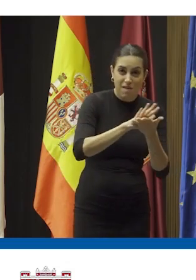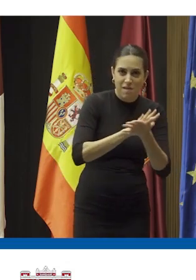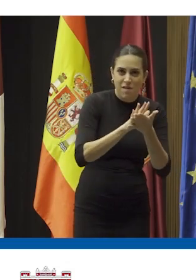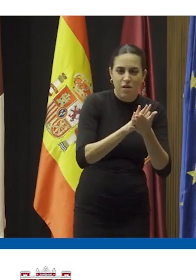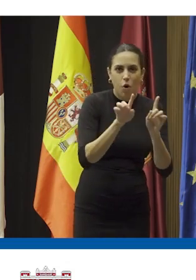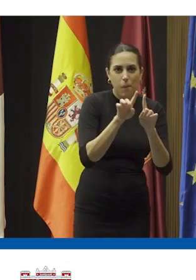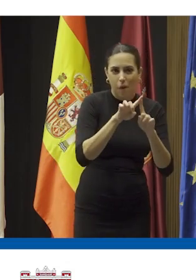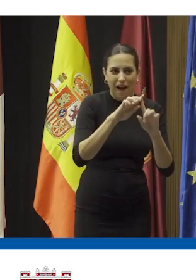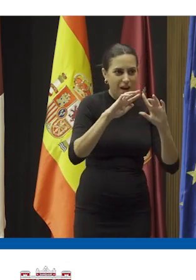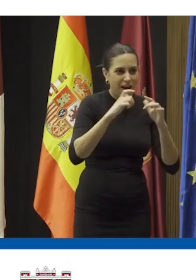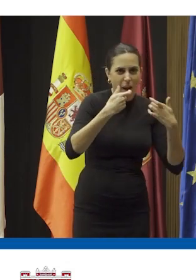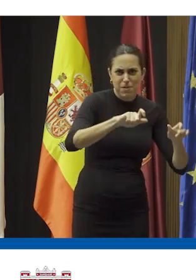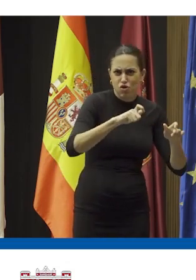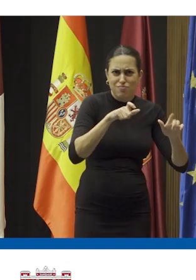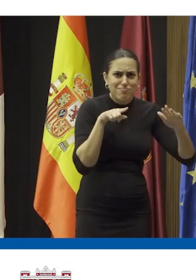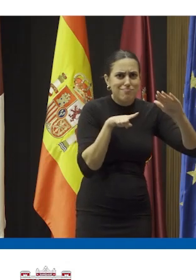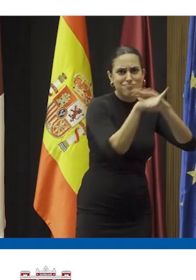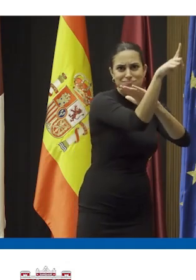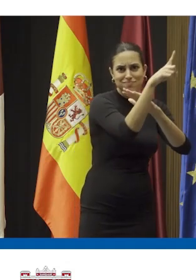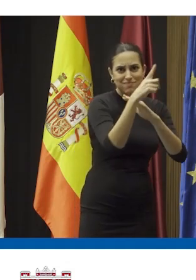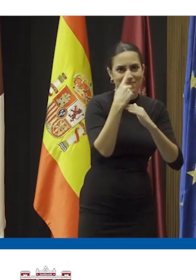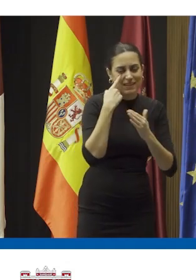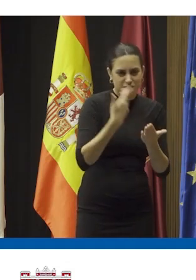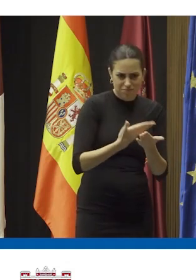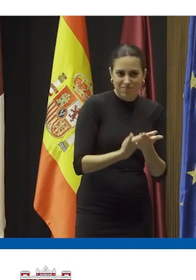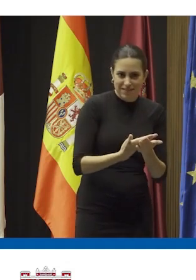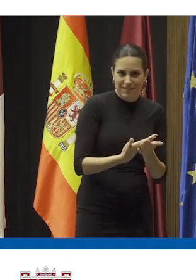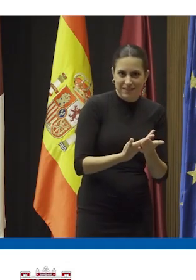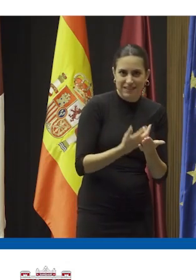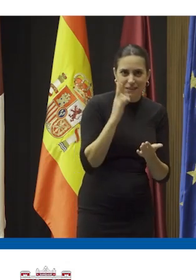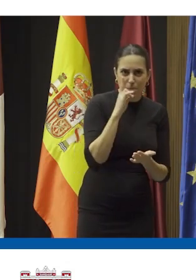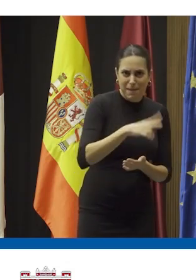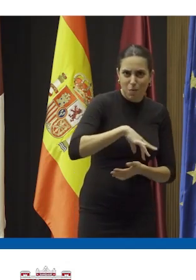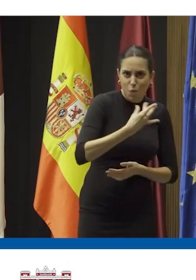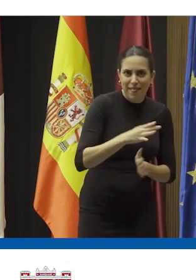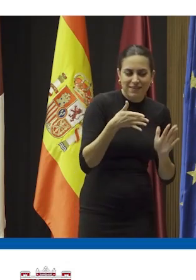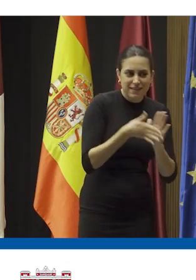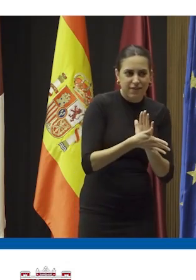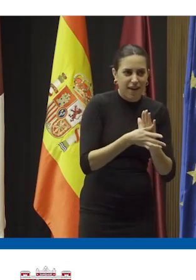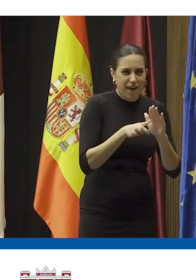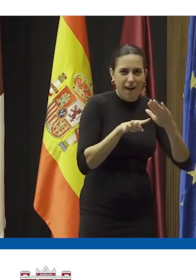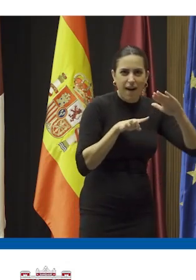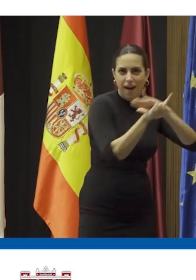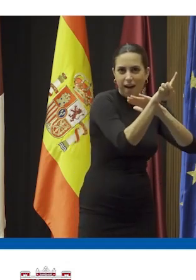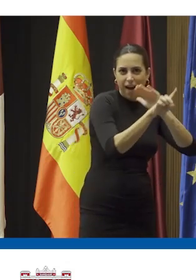muchísimo y es palpable. Quiero decir que es como que los avances